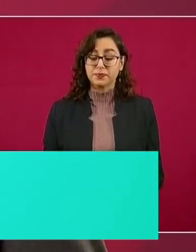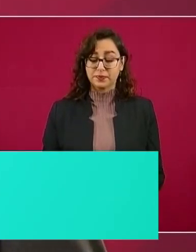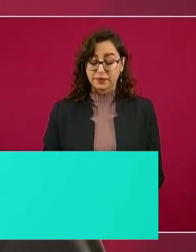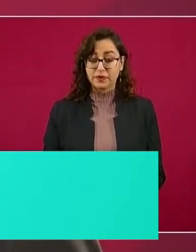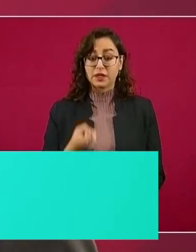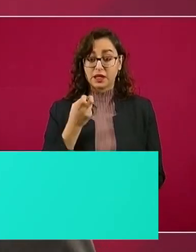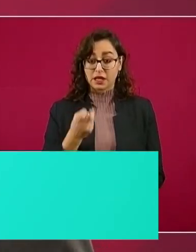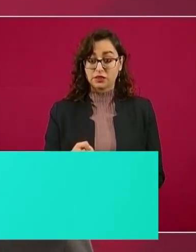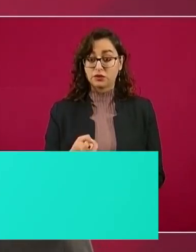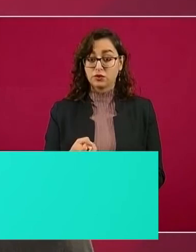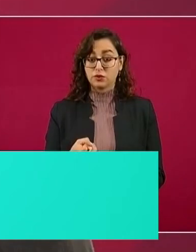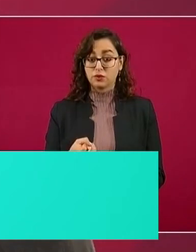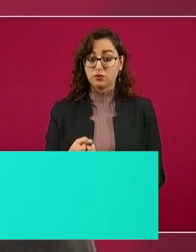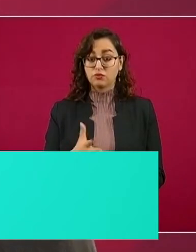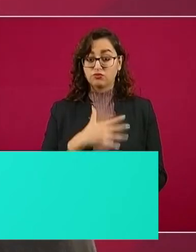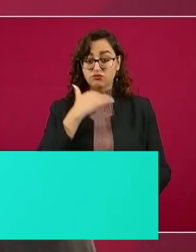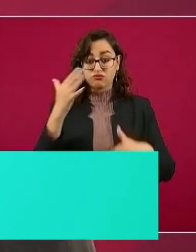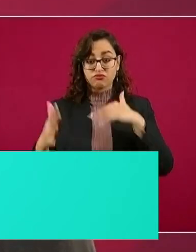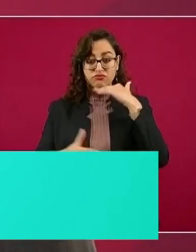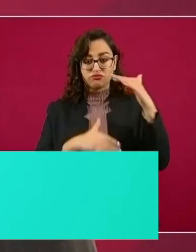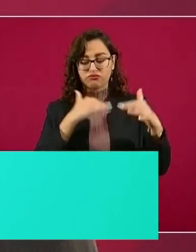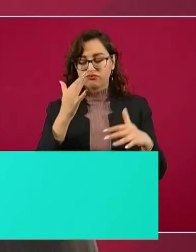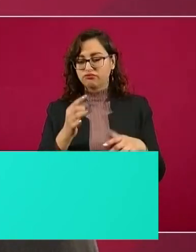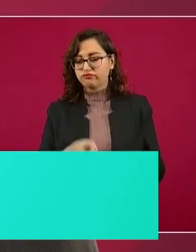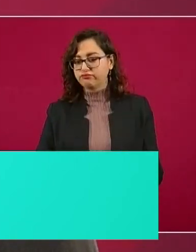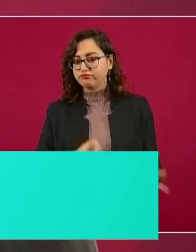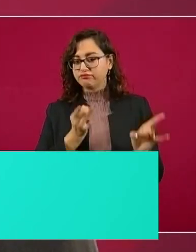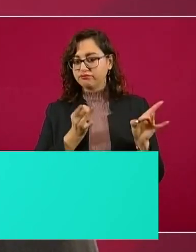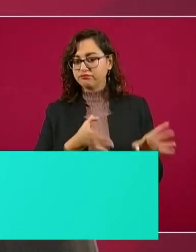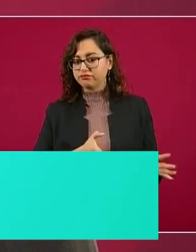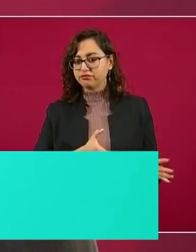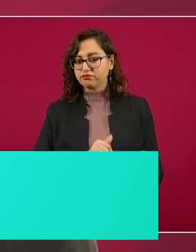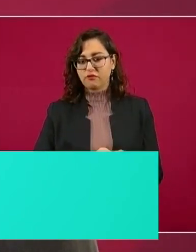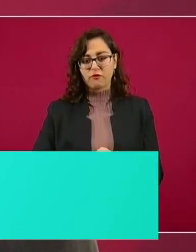erradicar por completo la corrupción.